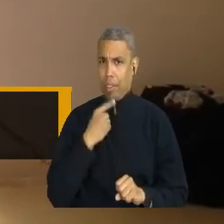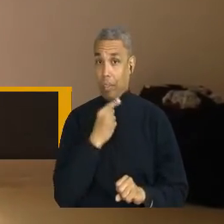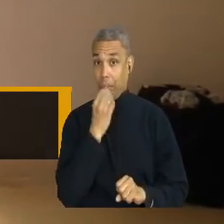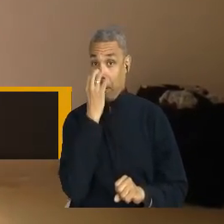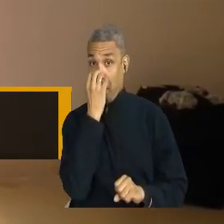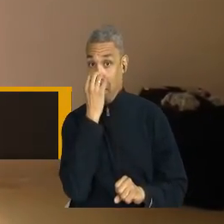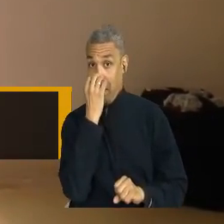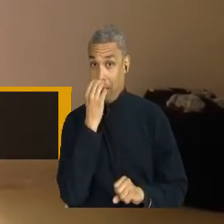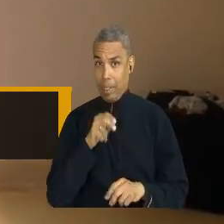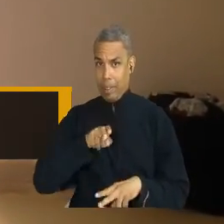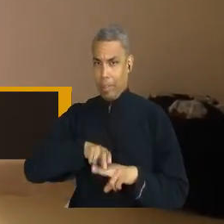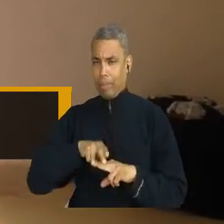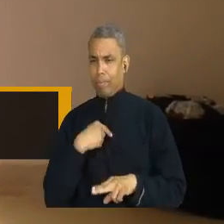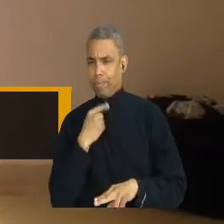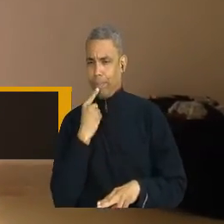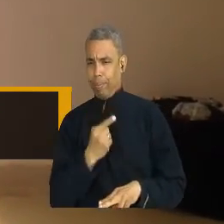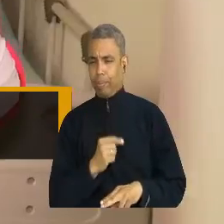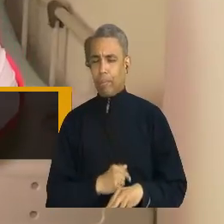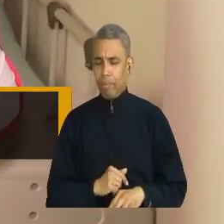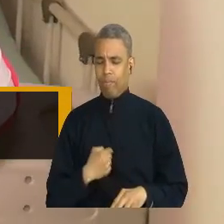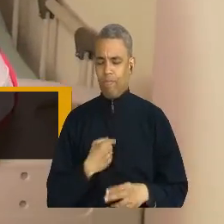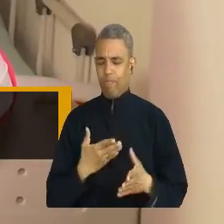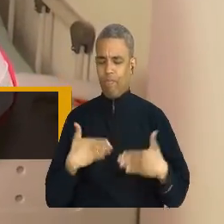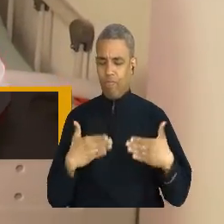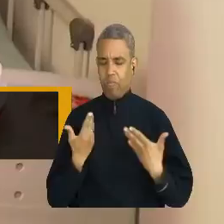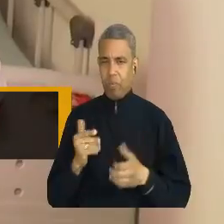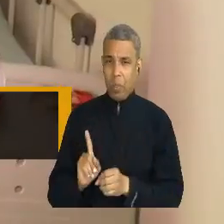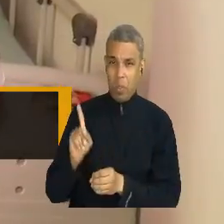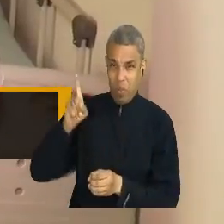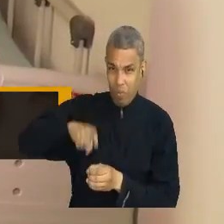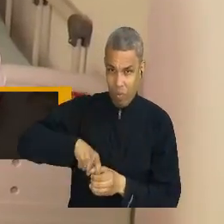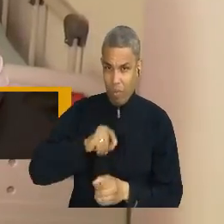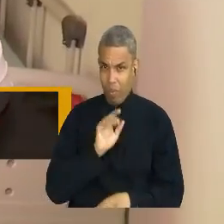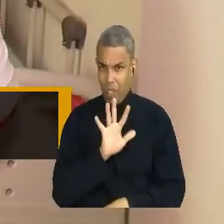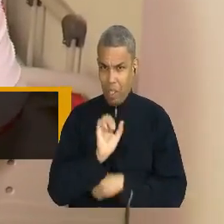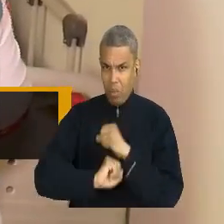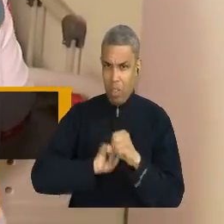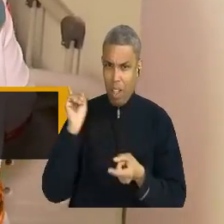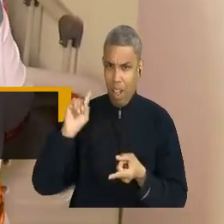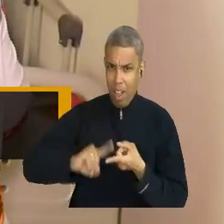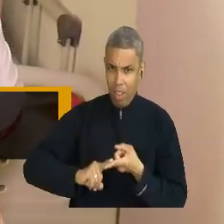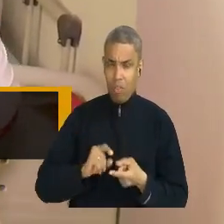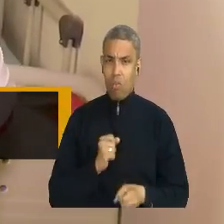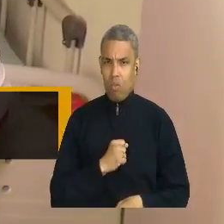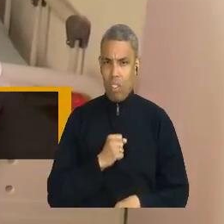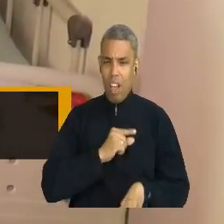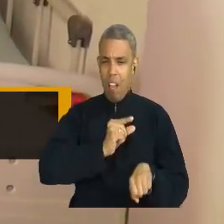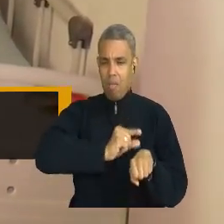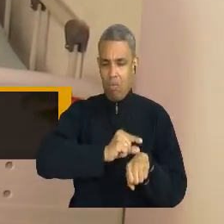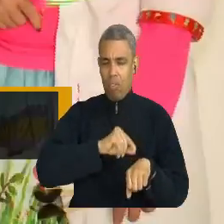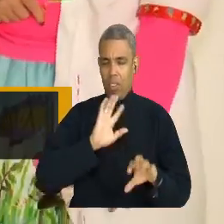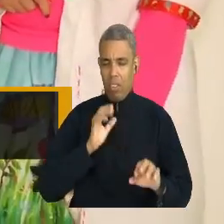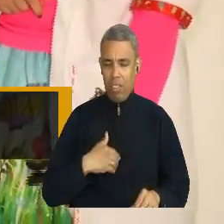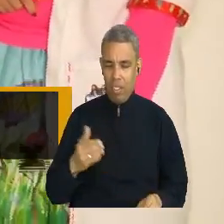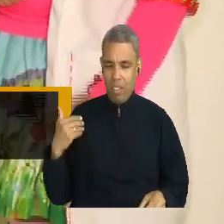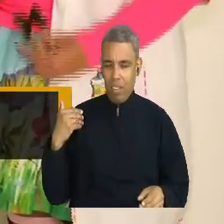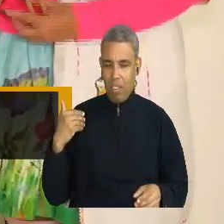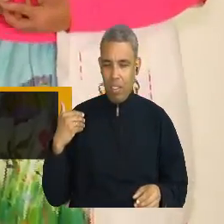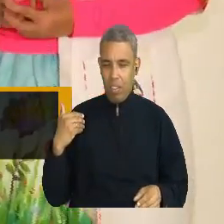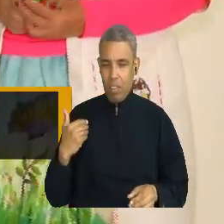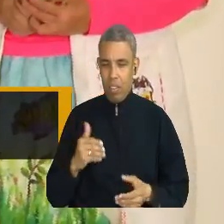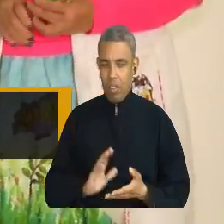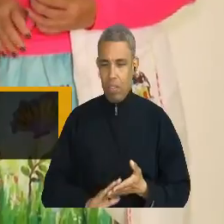ha sido una experiencia de poder... levantar personas, así estén lo más